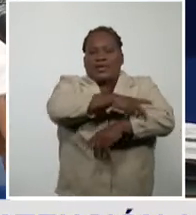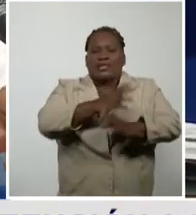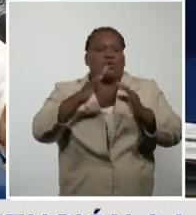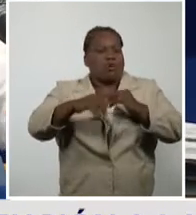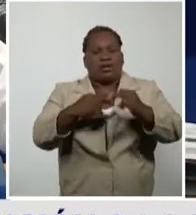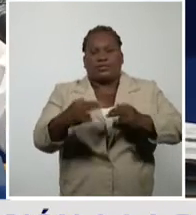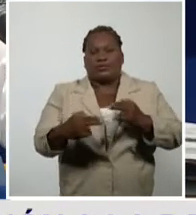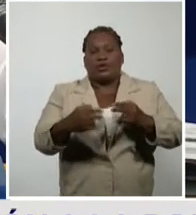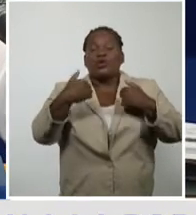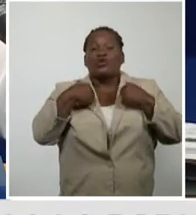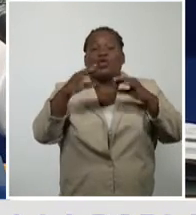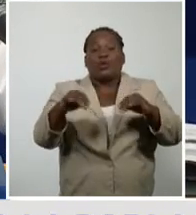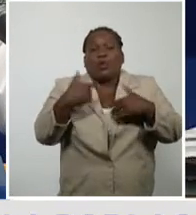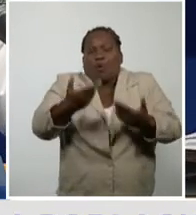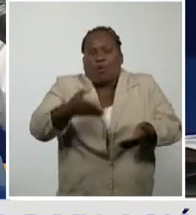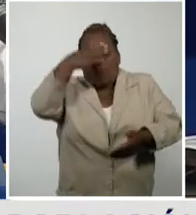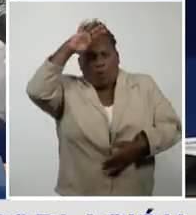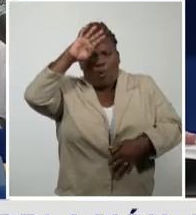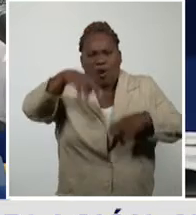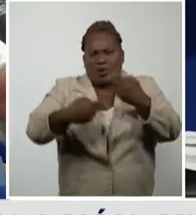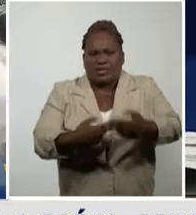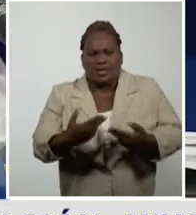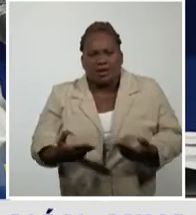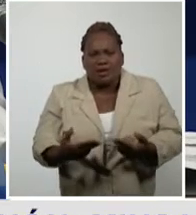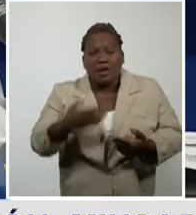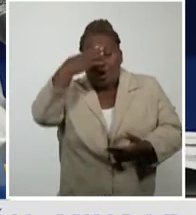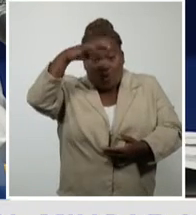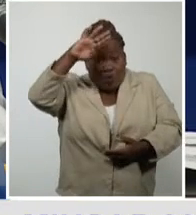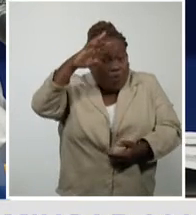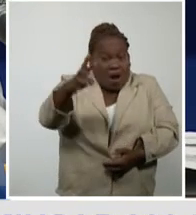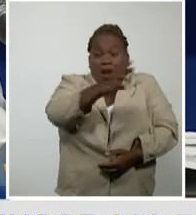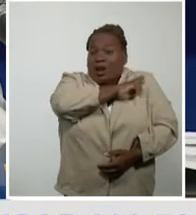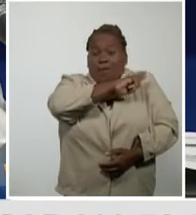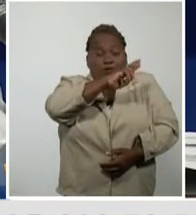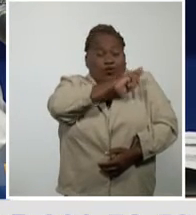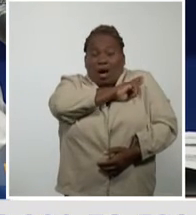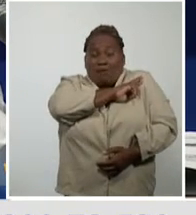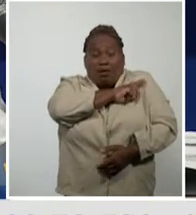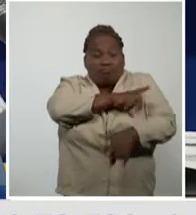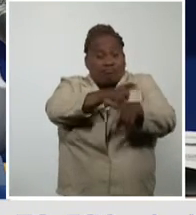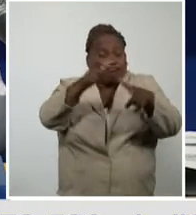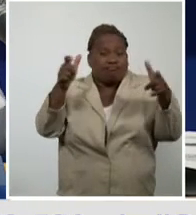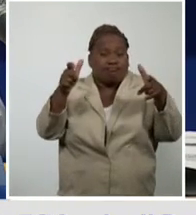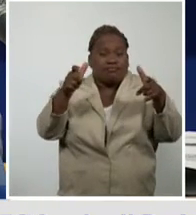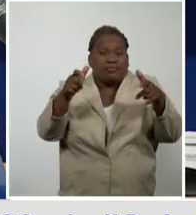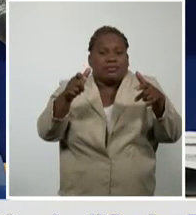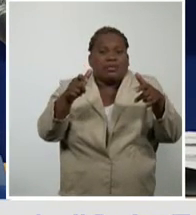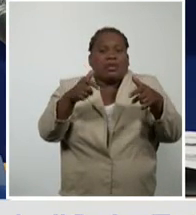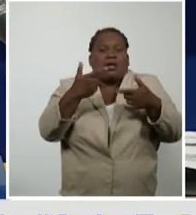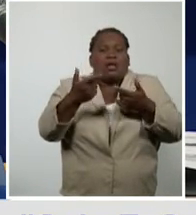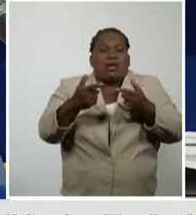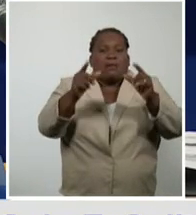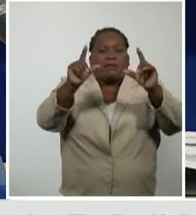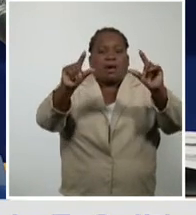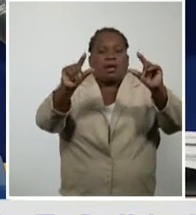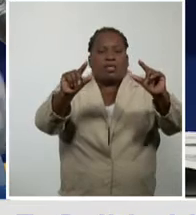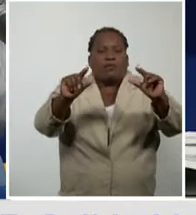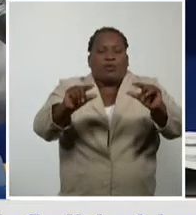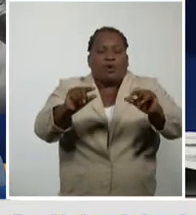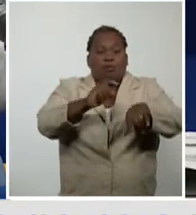como lo va a hacer Cuba, en una forma muy responsable, pues irá y en su momento se